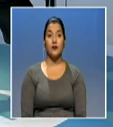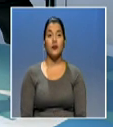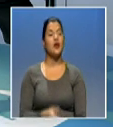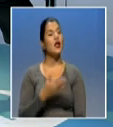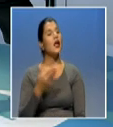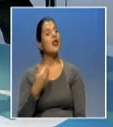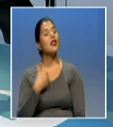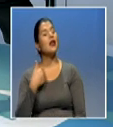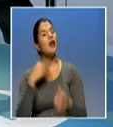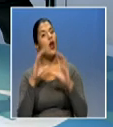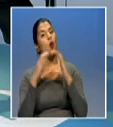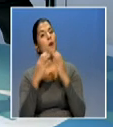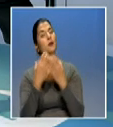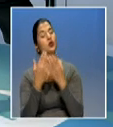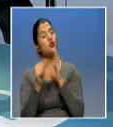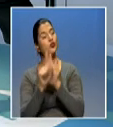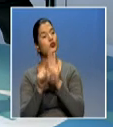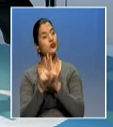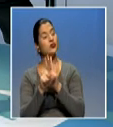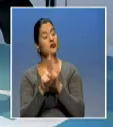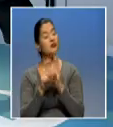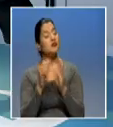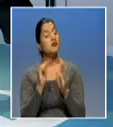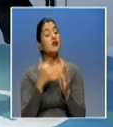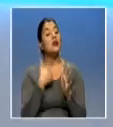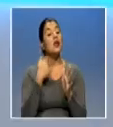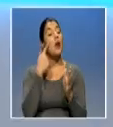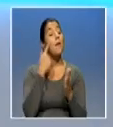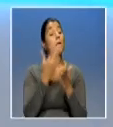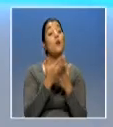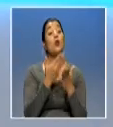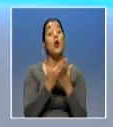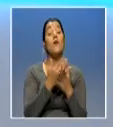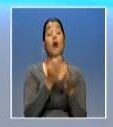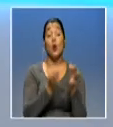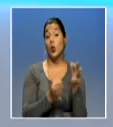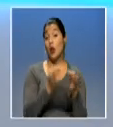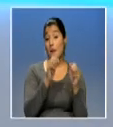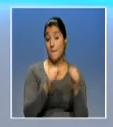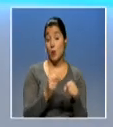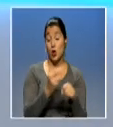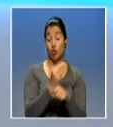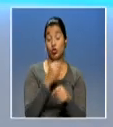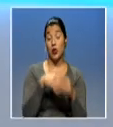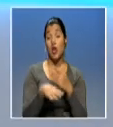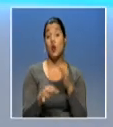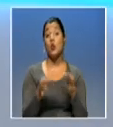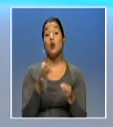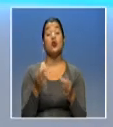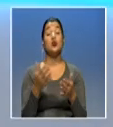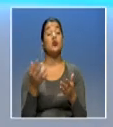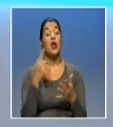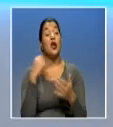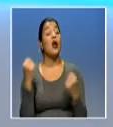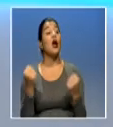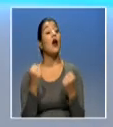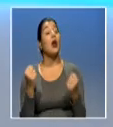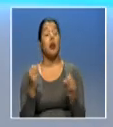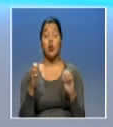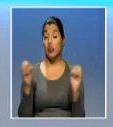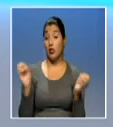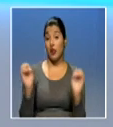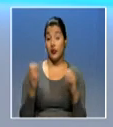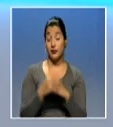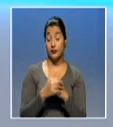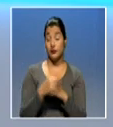la comisión legislativa que sea una prueba jurídica que pueda ser utilizada en juicio? Nada, absolutamente nada.